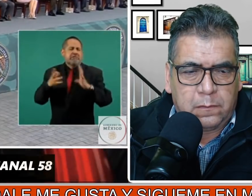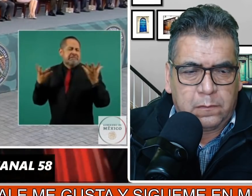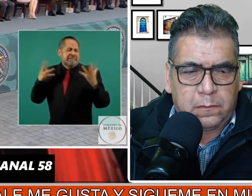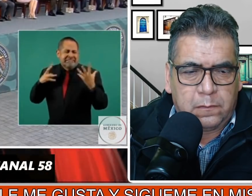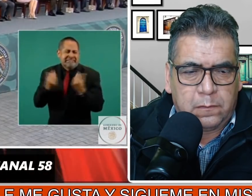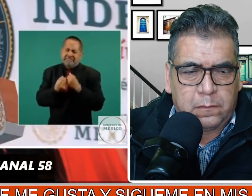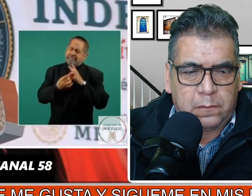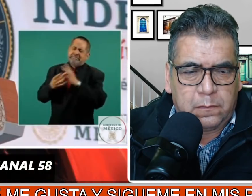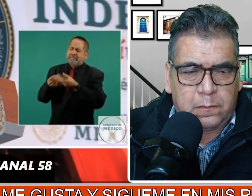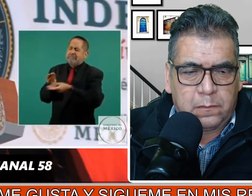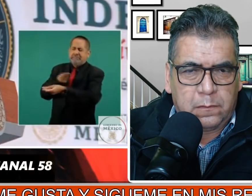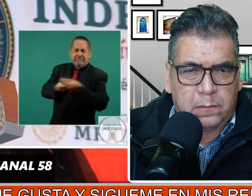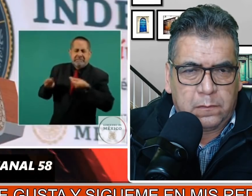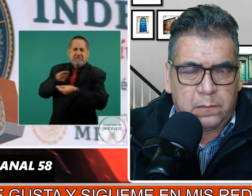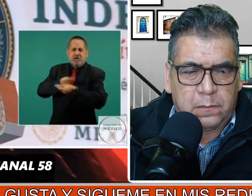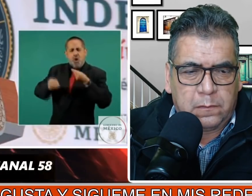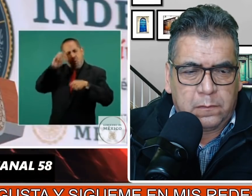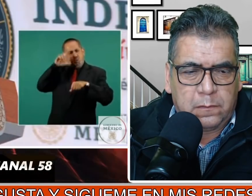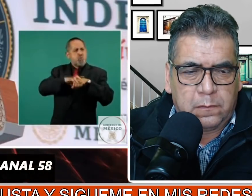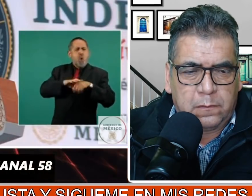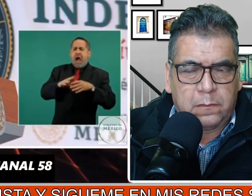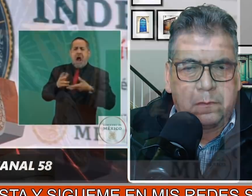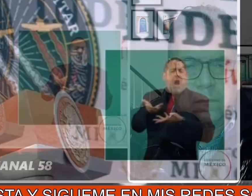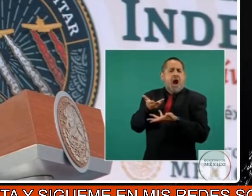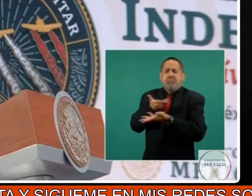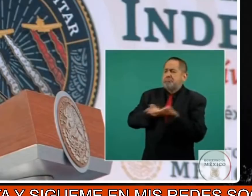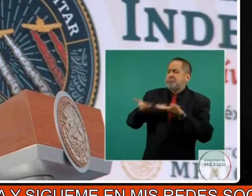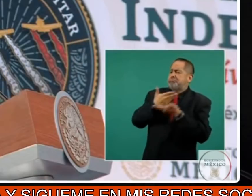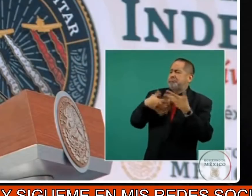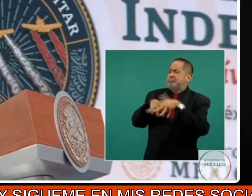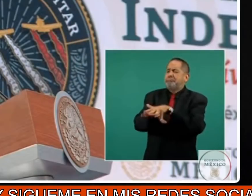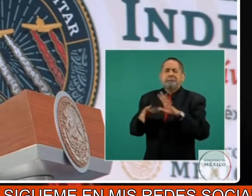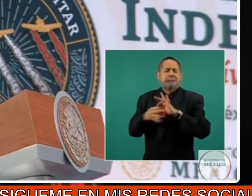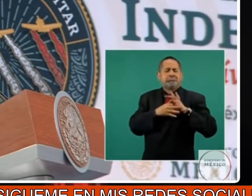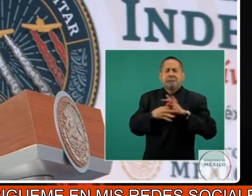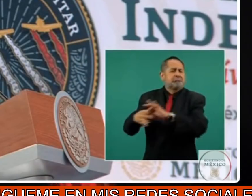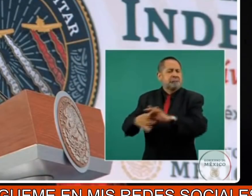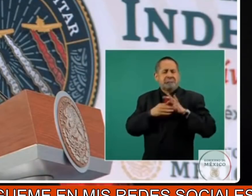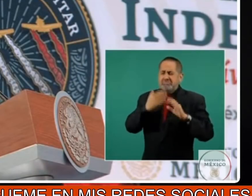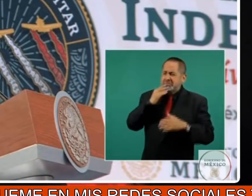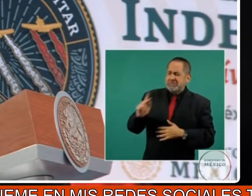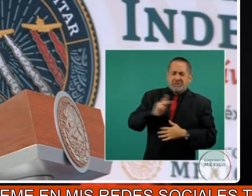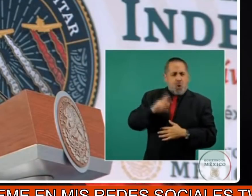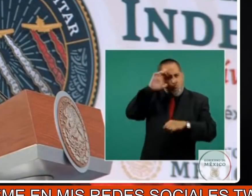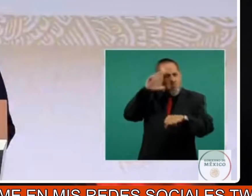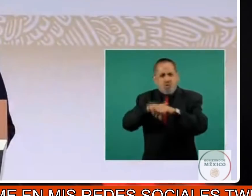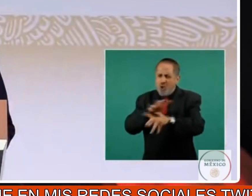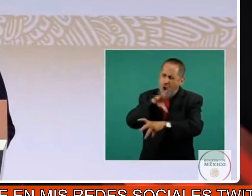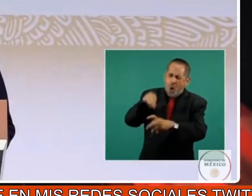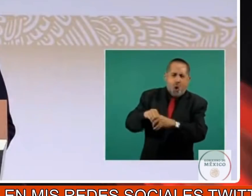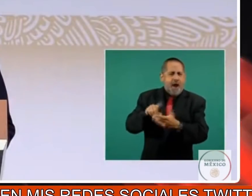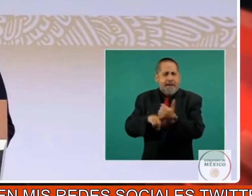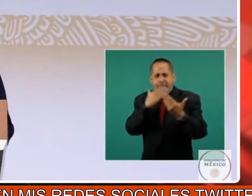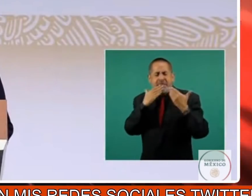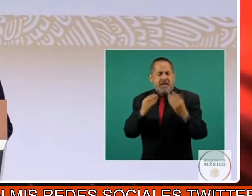significativo intercambio cultural entre México y Cuba alcanza todas las manifestaciones de la cultura en su más amplia sección